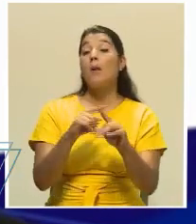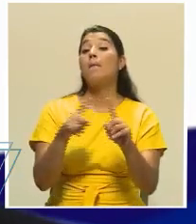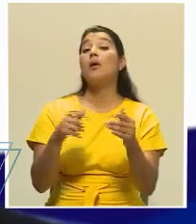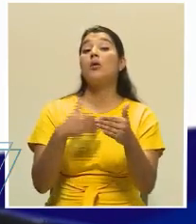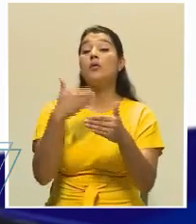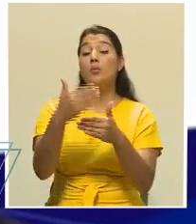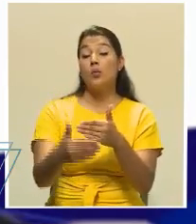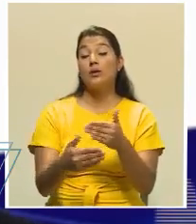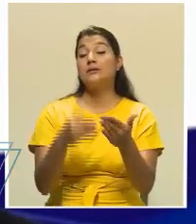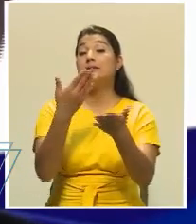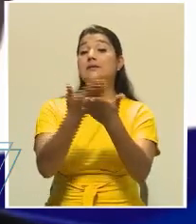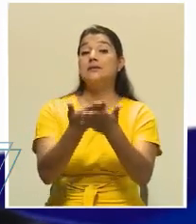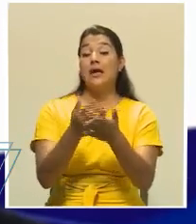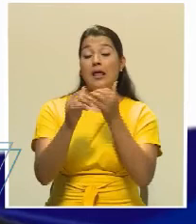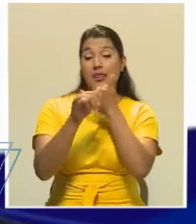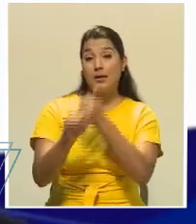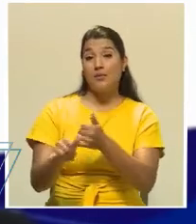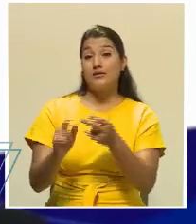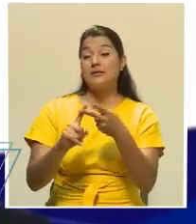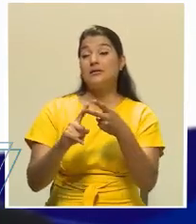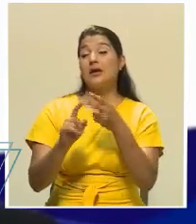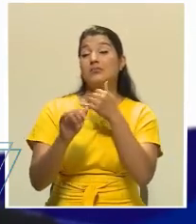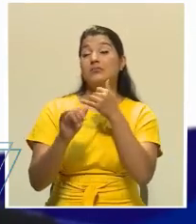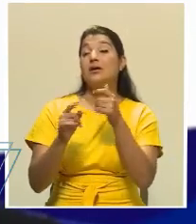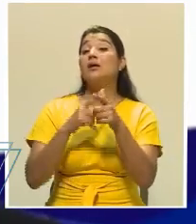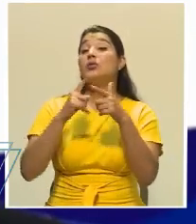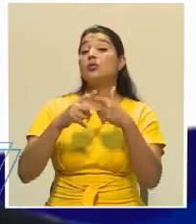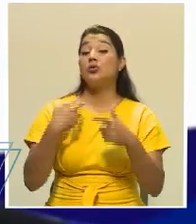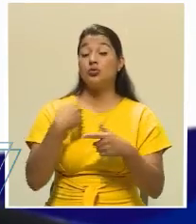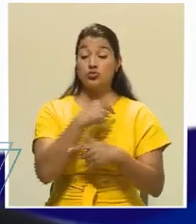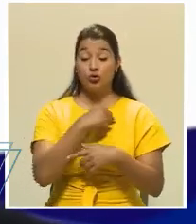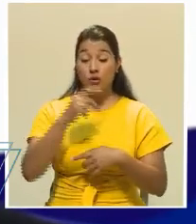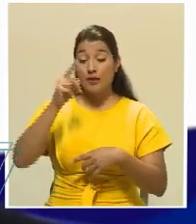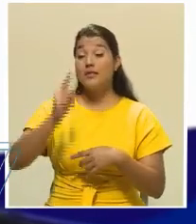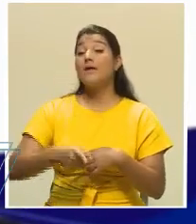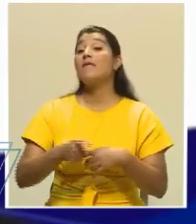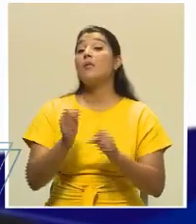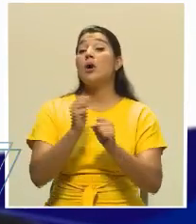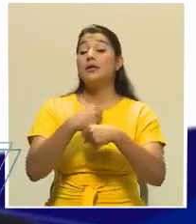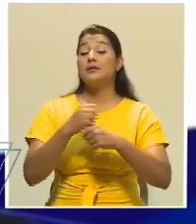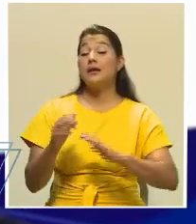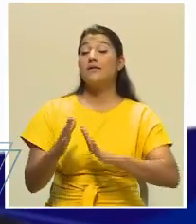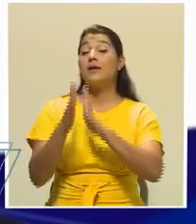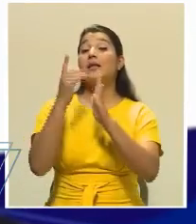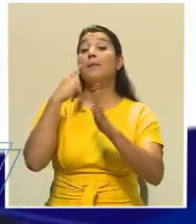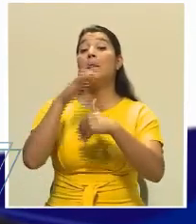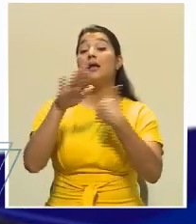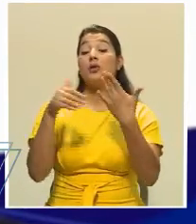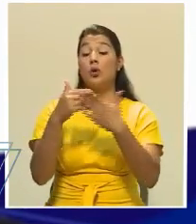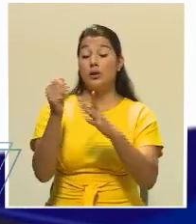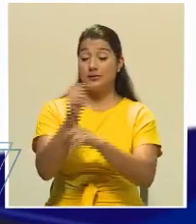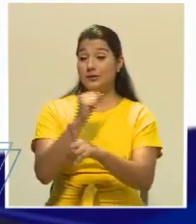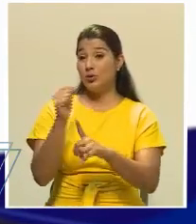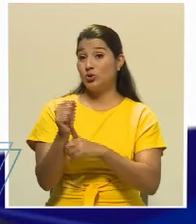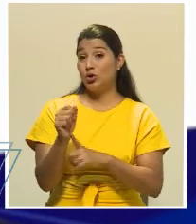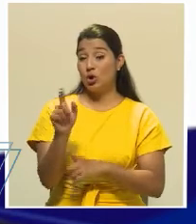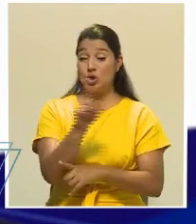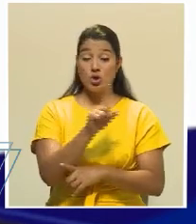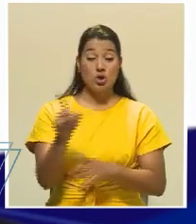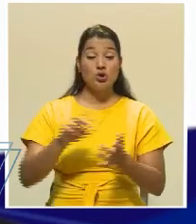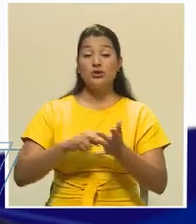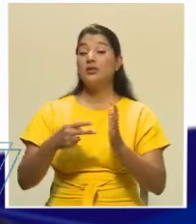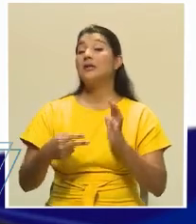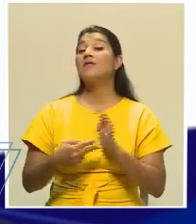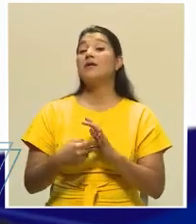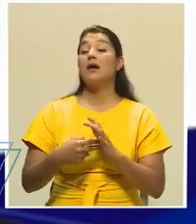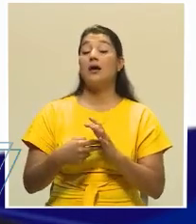las demandas, y luego vienen todos los recursos. Entonces tenemos que estarle haciendo frente también a todas esas situaciones. No es que la Contraloría dice